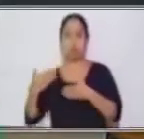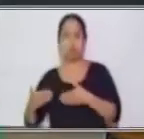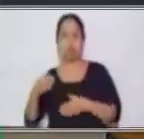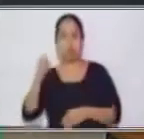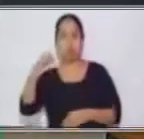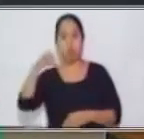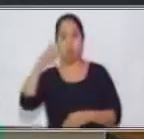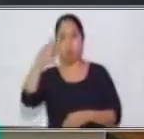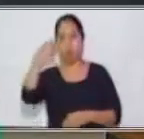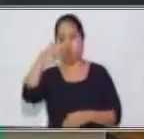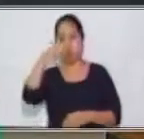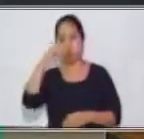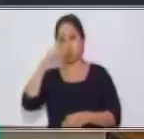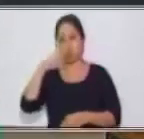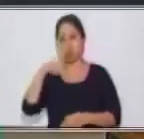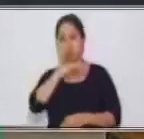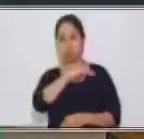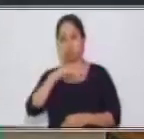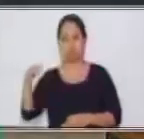partido